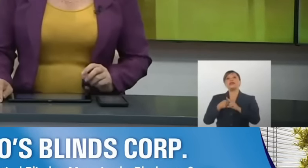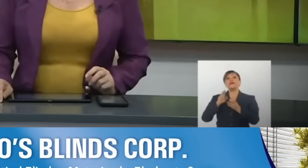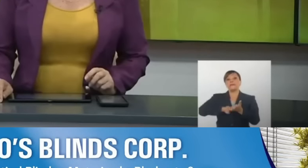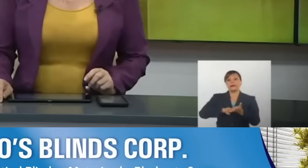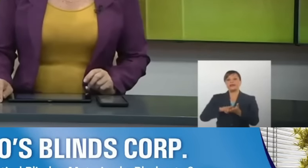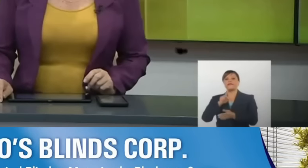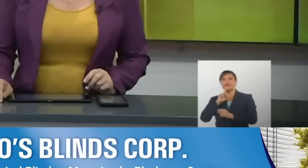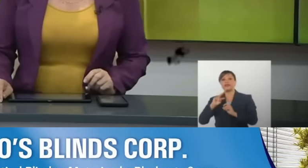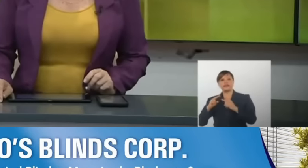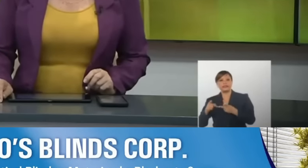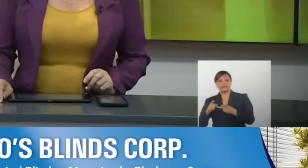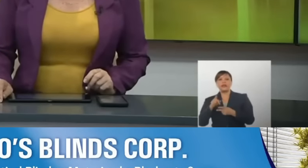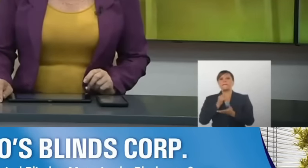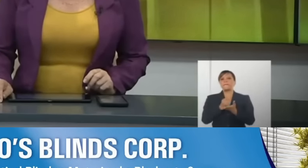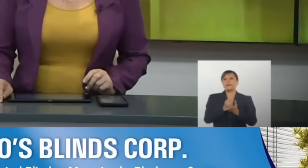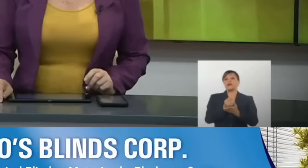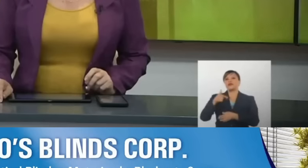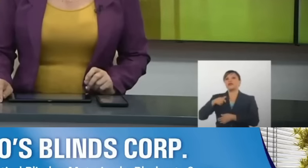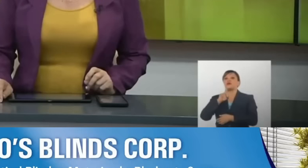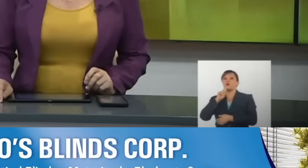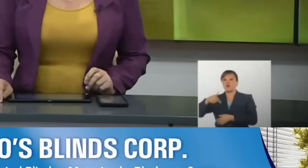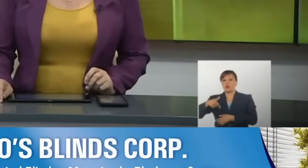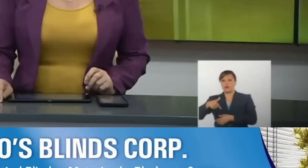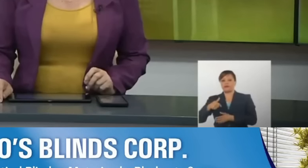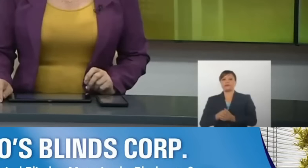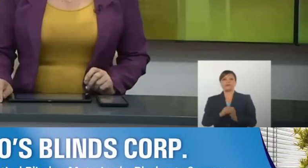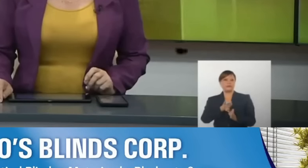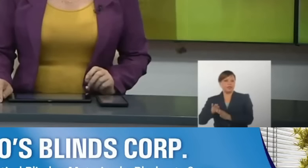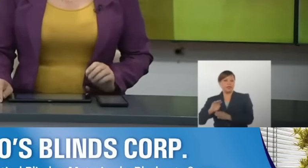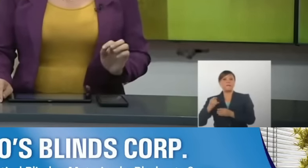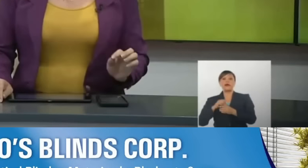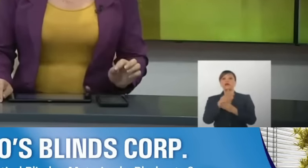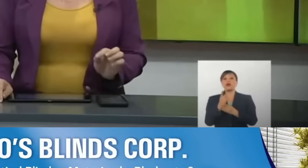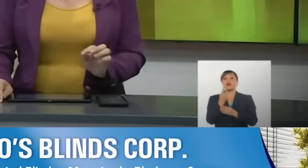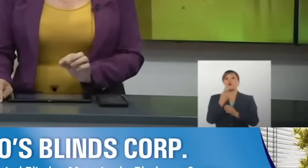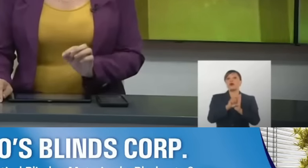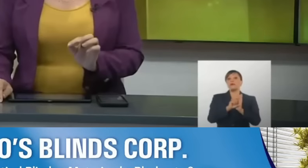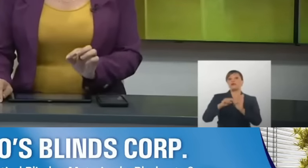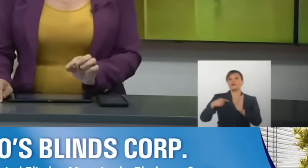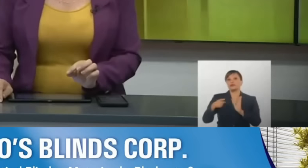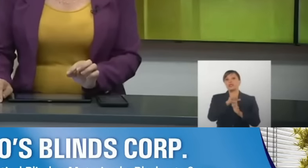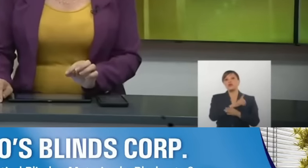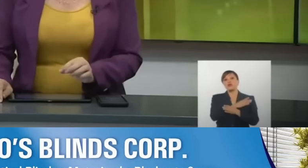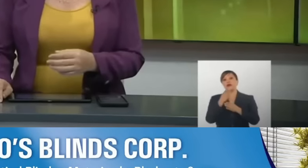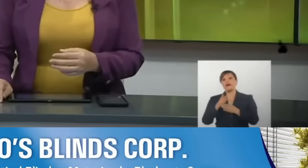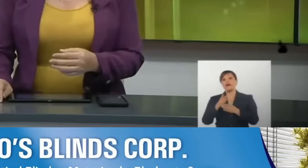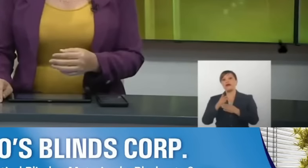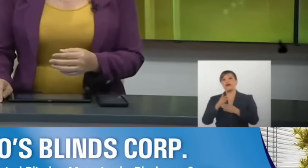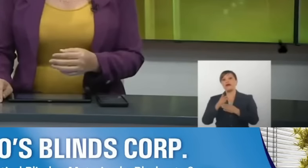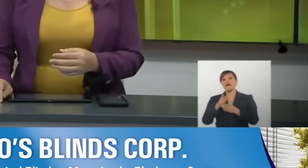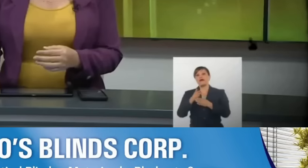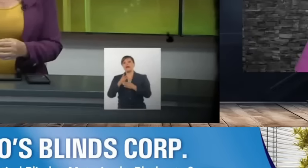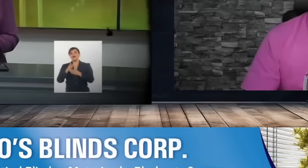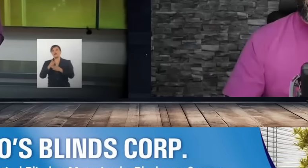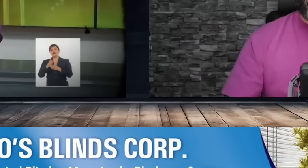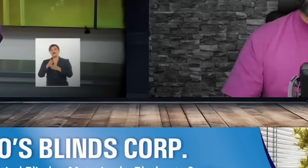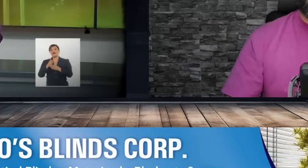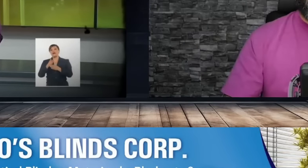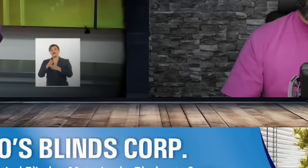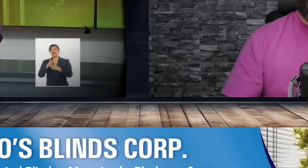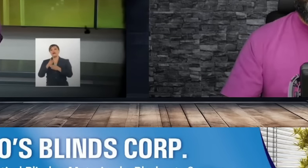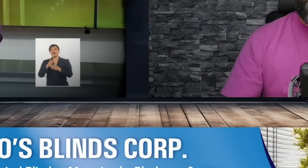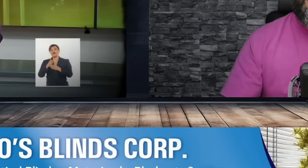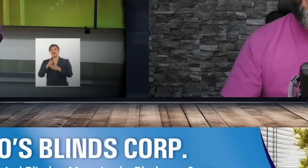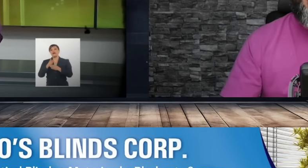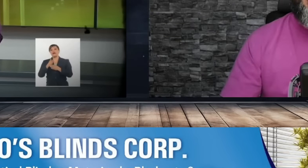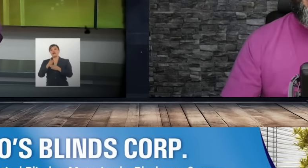viernes retransmisión de miércoles y jueves en la madrugada un capítulo por día de lunes a viernes de cada telenovela le pones a la gente